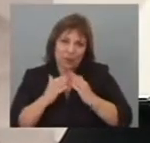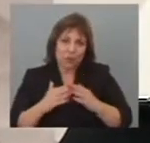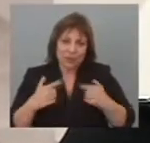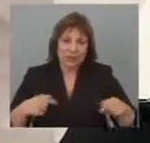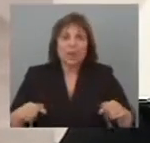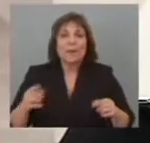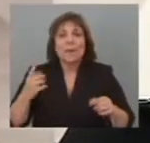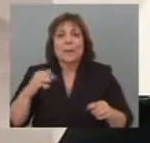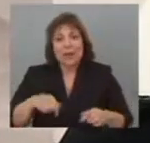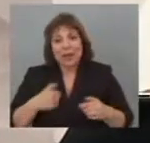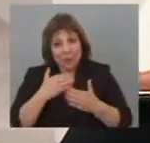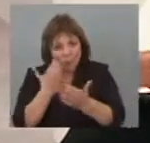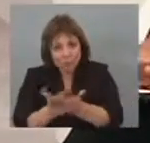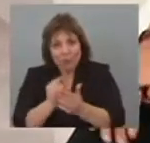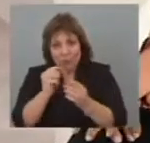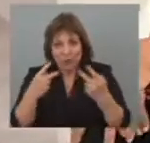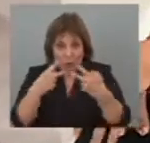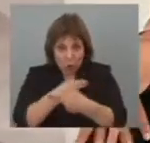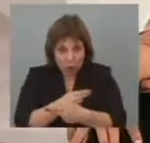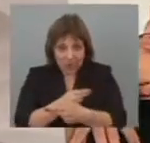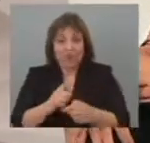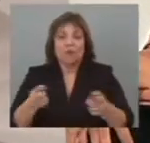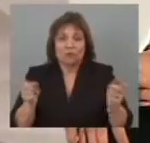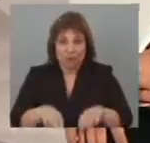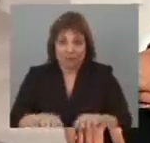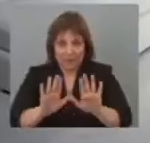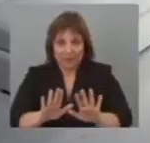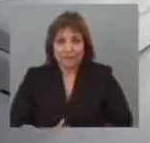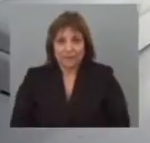hacerte, Beatriz. Les proponemos ahora hacer una pausa y ya volvemos.